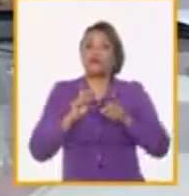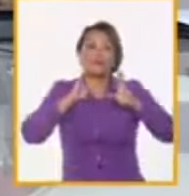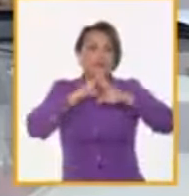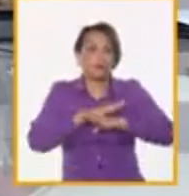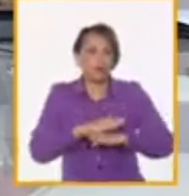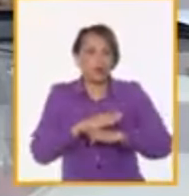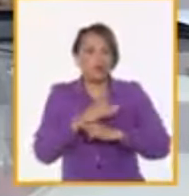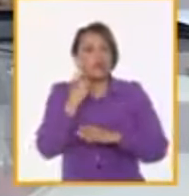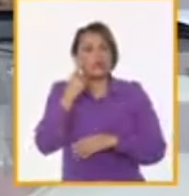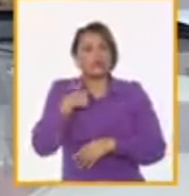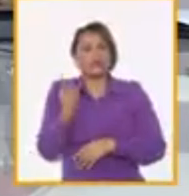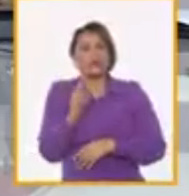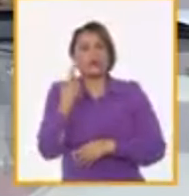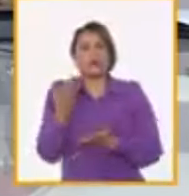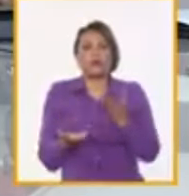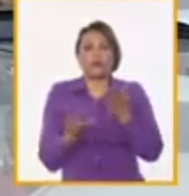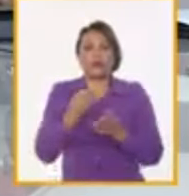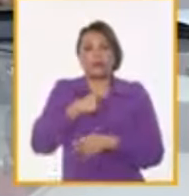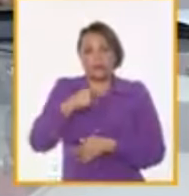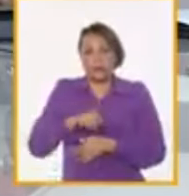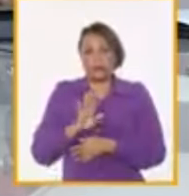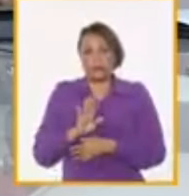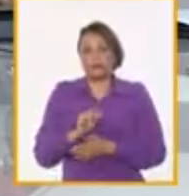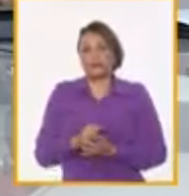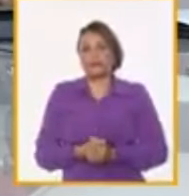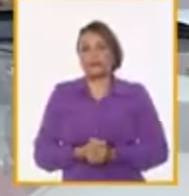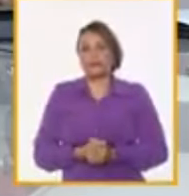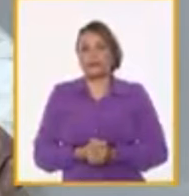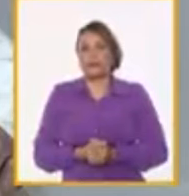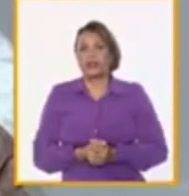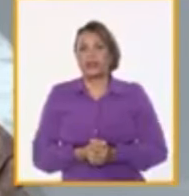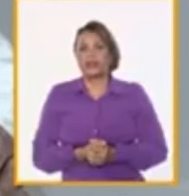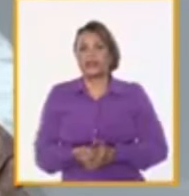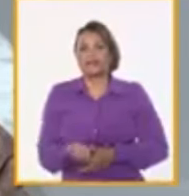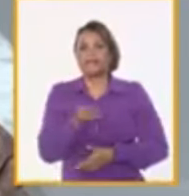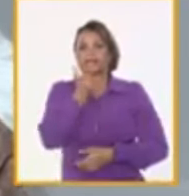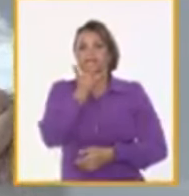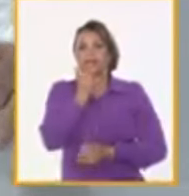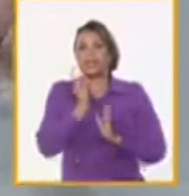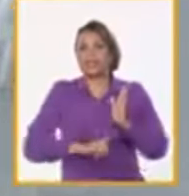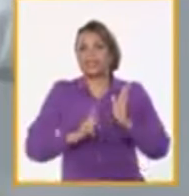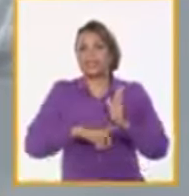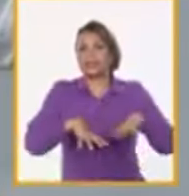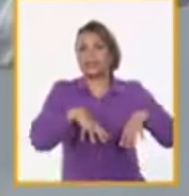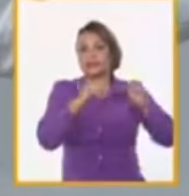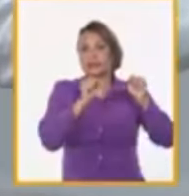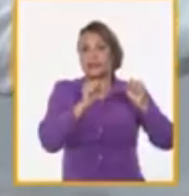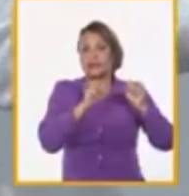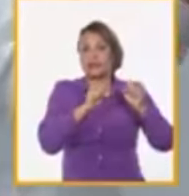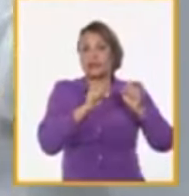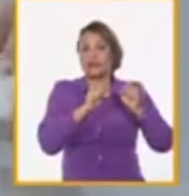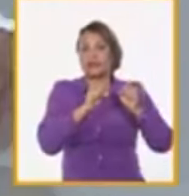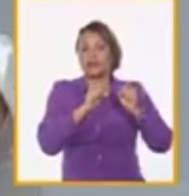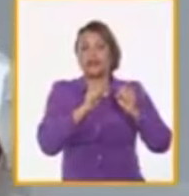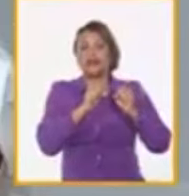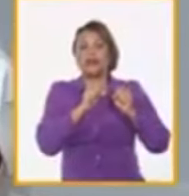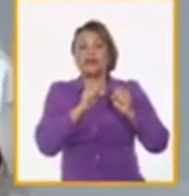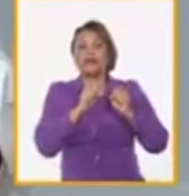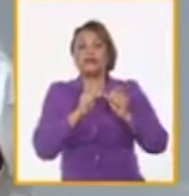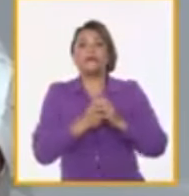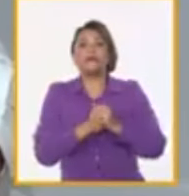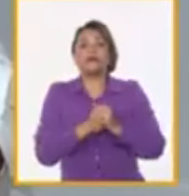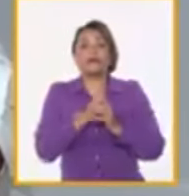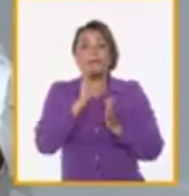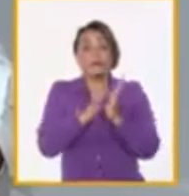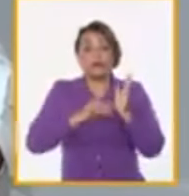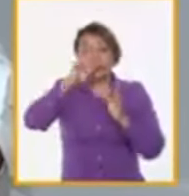una comparación, por ejemplo, con las afectaciones eléctricas que tuvimos en